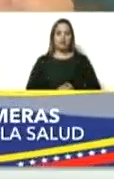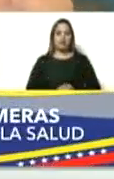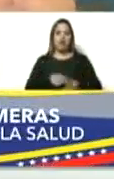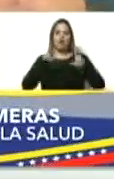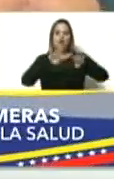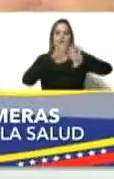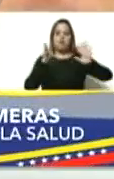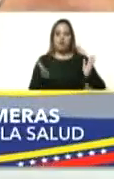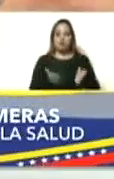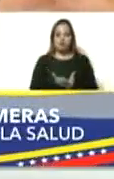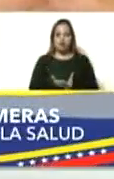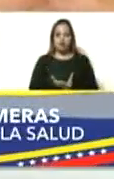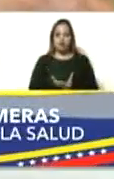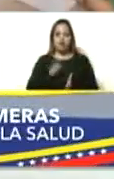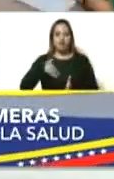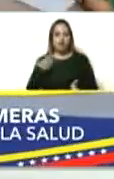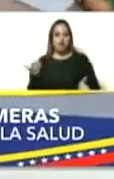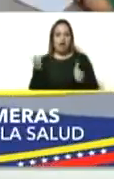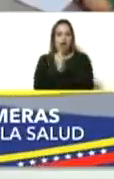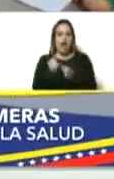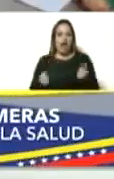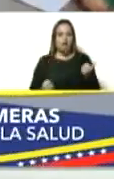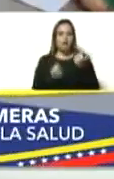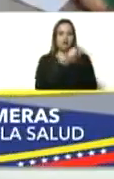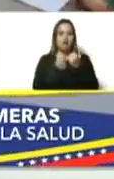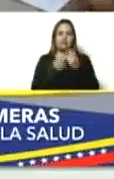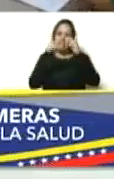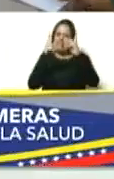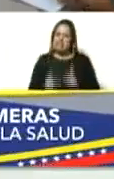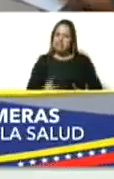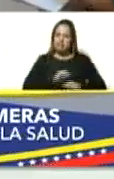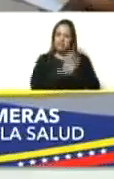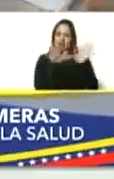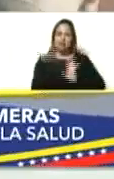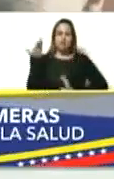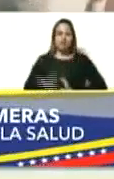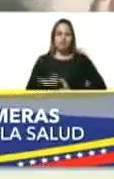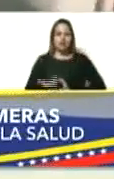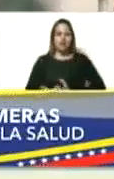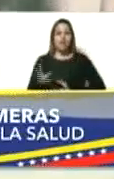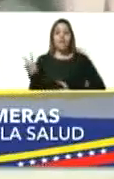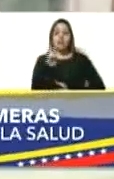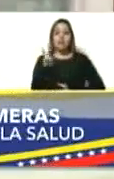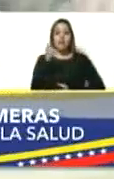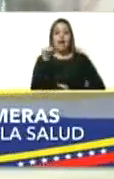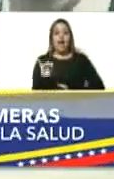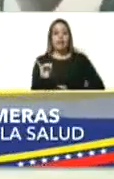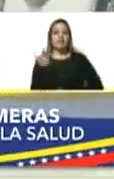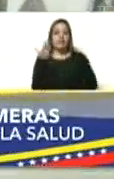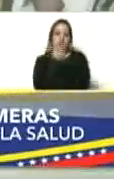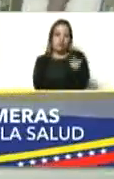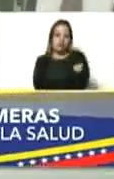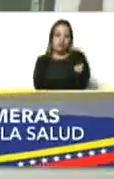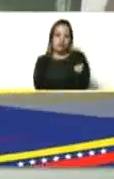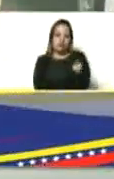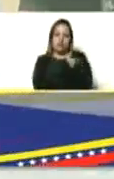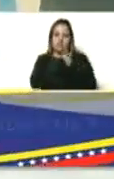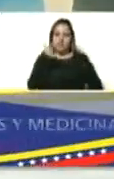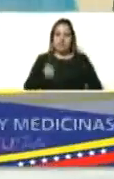Mundo, logramos el apoyo decidido, definitivo, para que Venezuela tuviera la vacuna